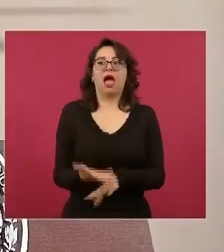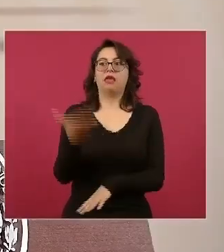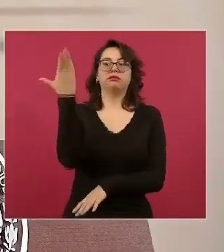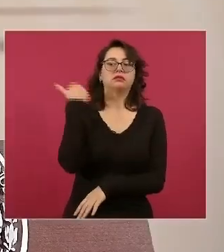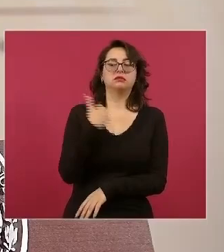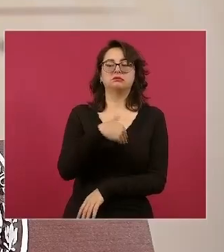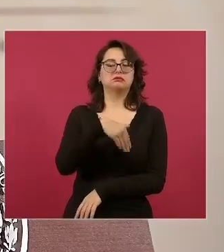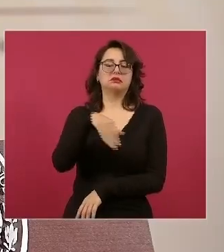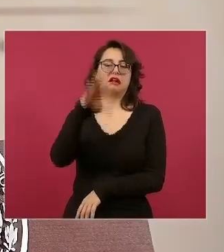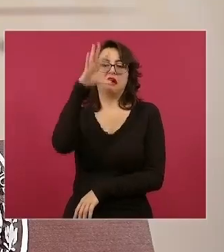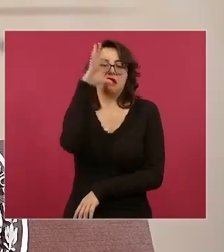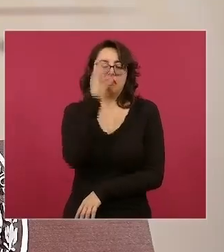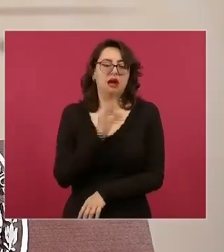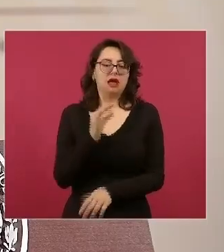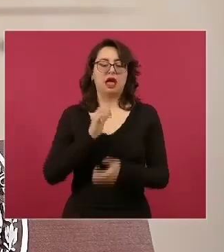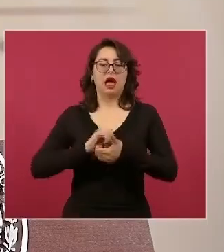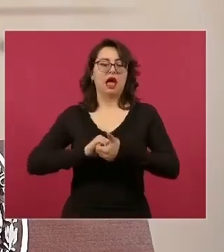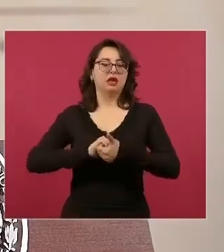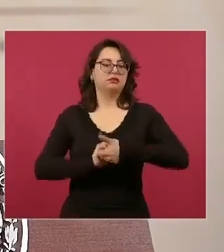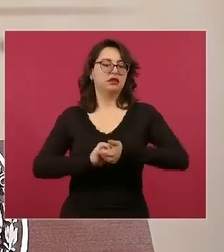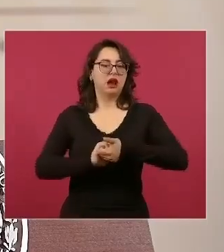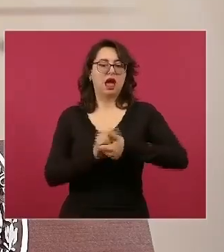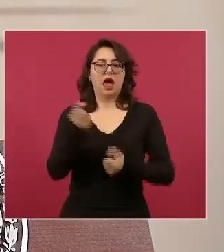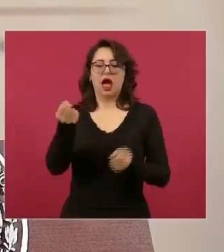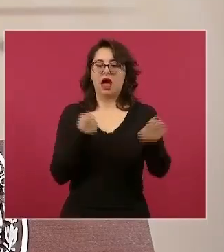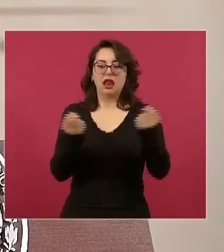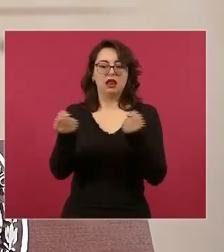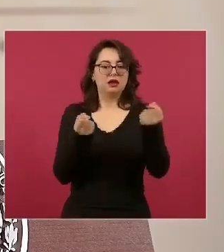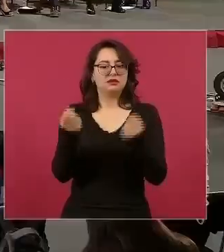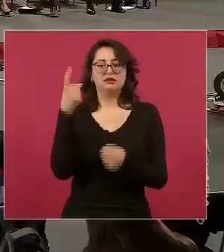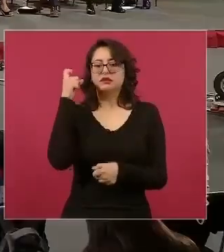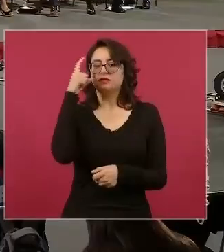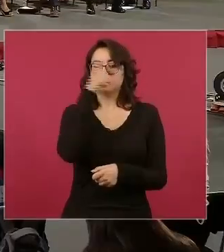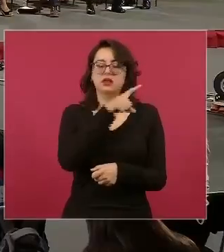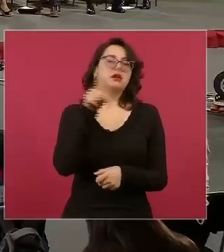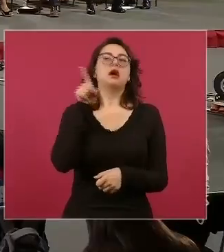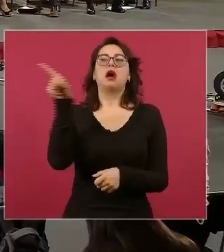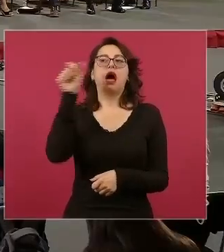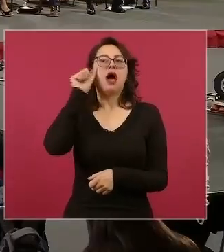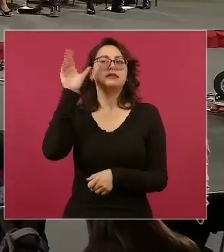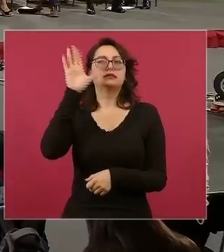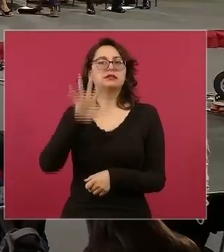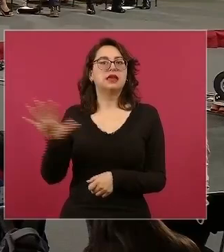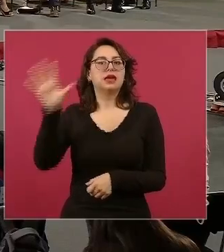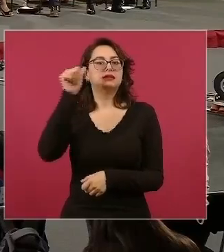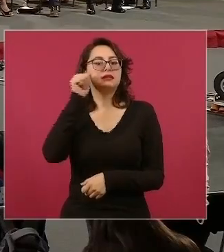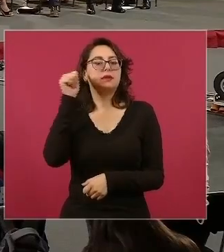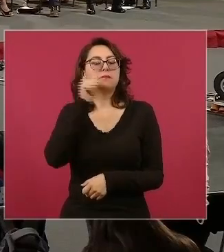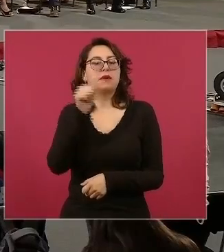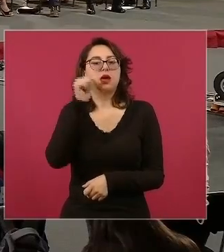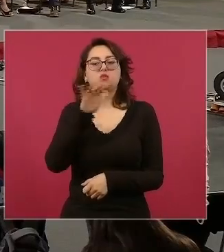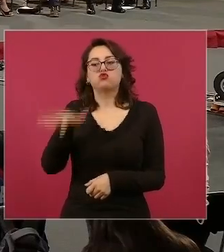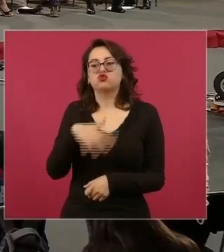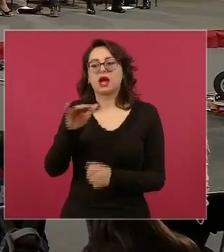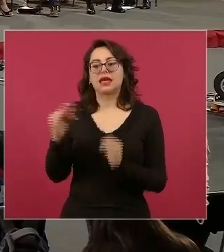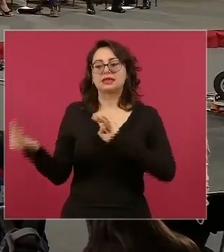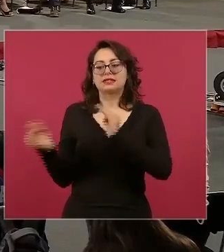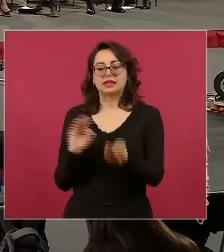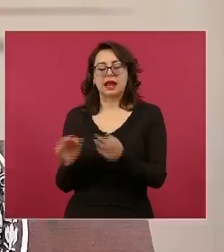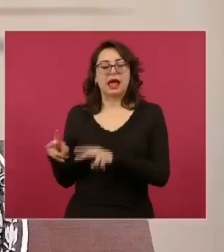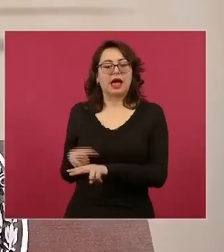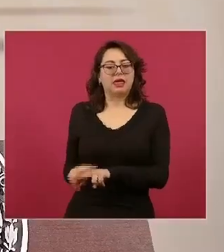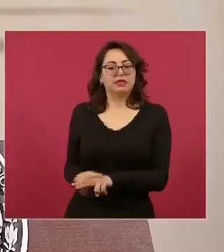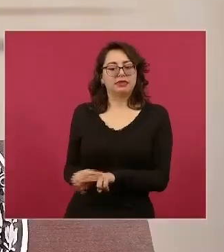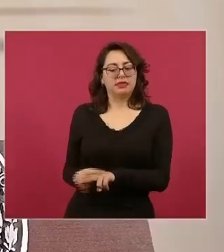Entonces, esas empresas se terminaban yendo al Bajío o al norte porque había ferrocarril. Ahora, con este enlace del Corredor Transísmico y el Tren Maya,